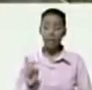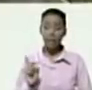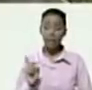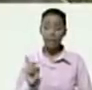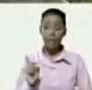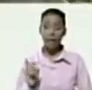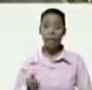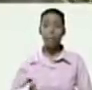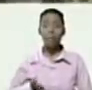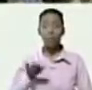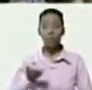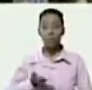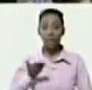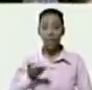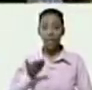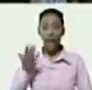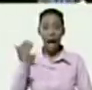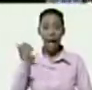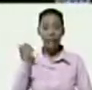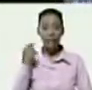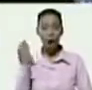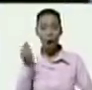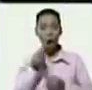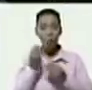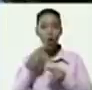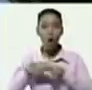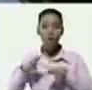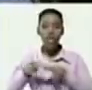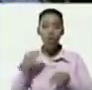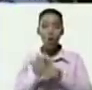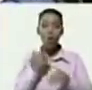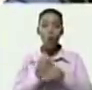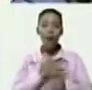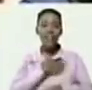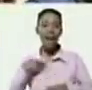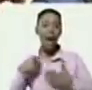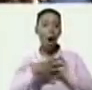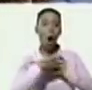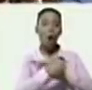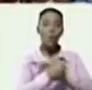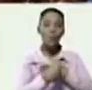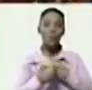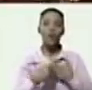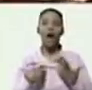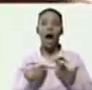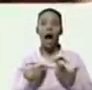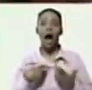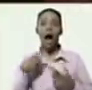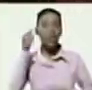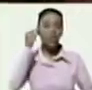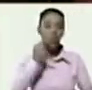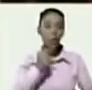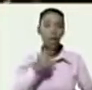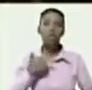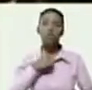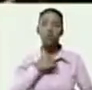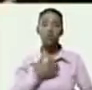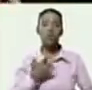Antonio José de Sucre. Los niños queríamos ser como Antonio José de Sucre. Lo sentíamos muy